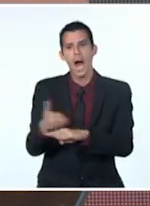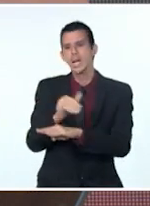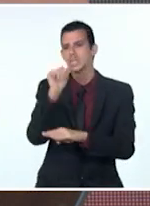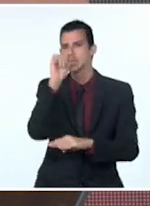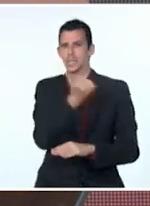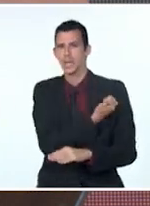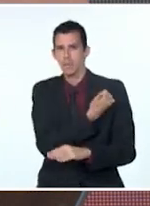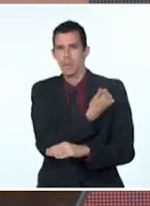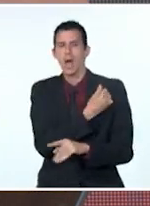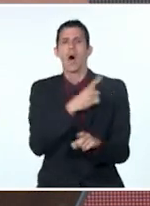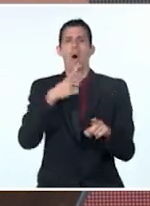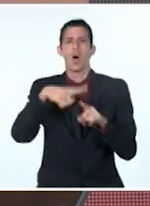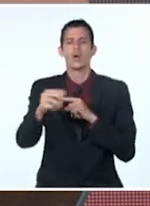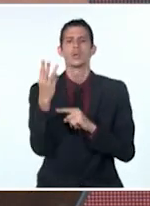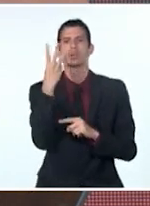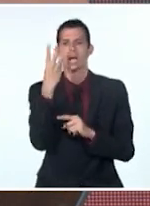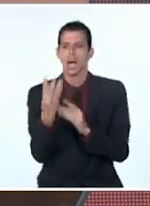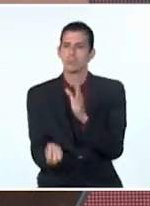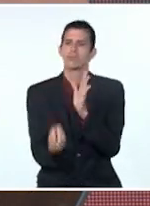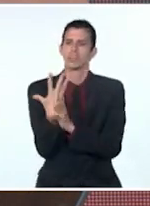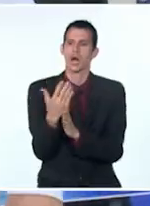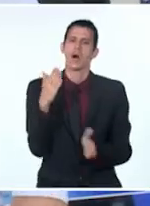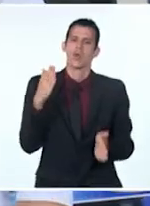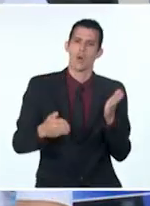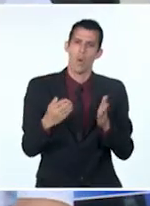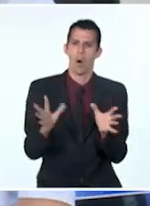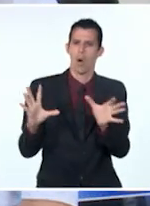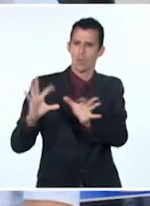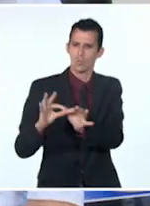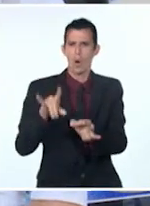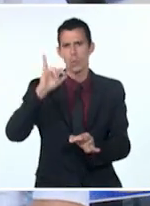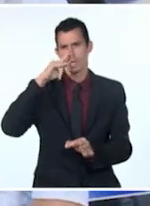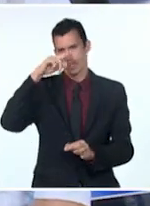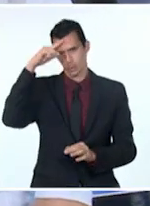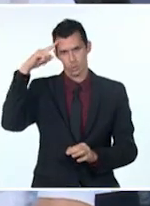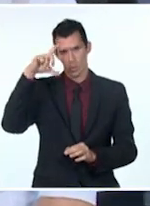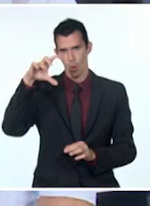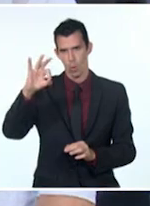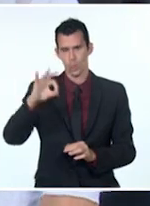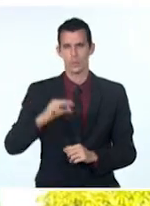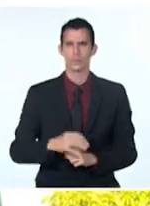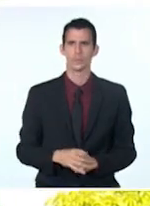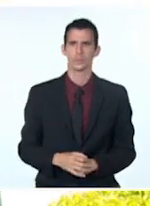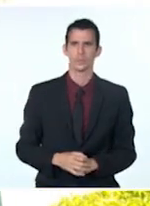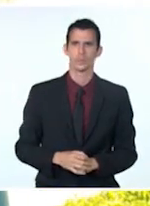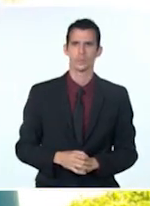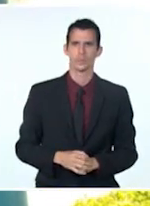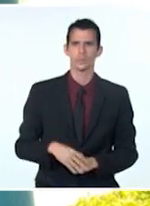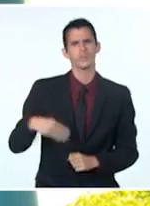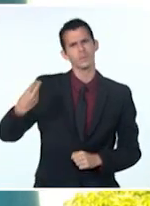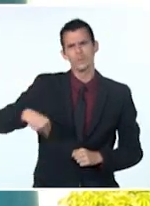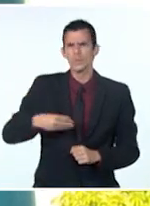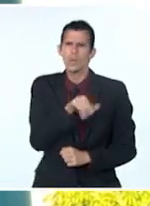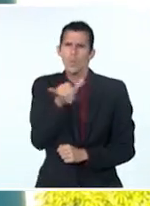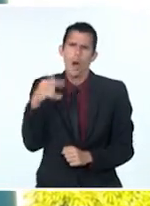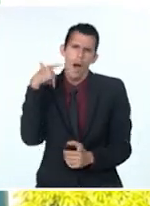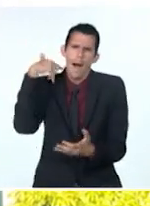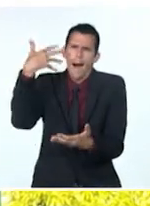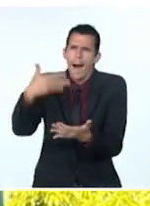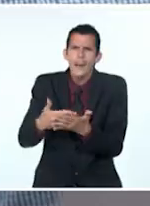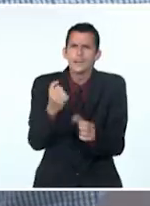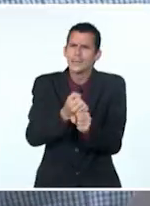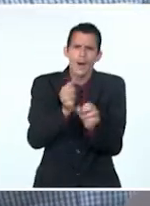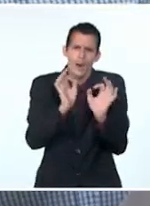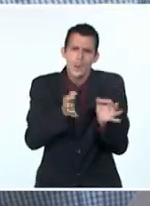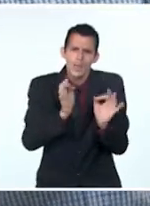3 laboratorios más mediante la colaboración con la UNESCO. En el acto se agasajó a fundadores de este programa de la revolución y se reconoció por